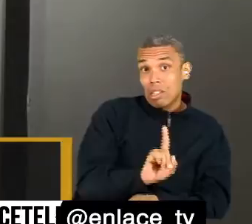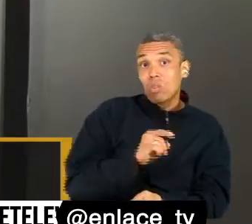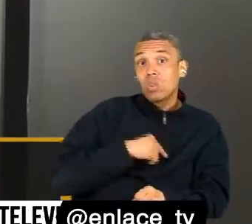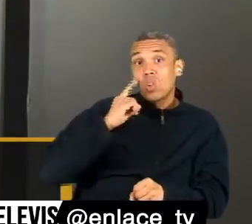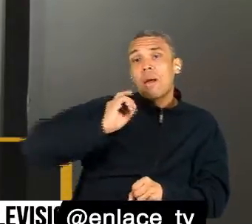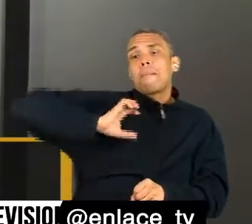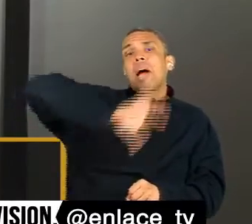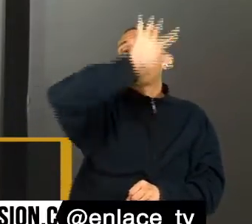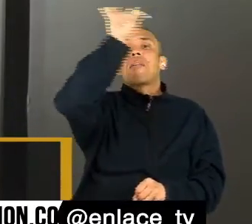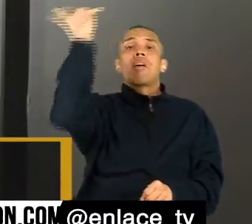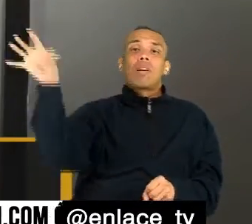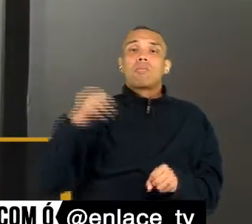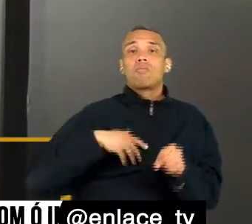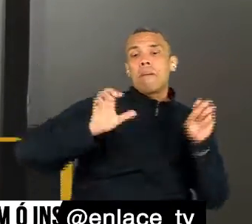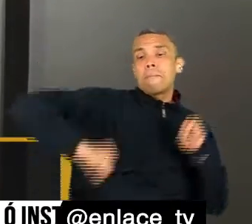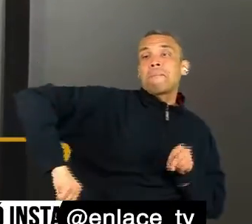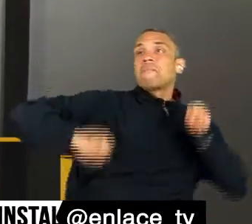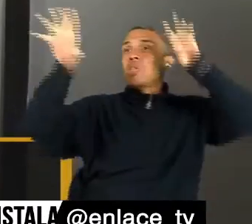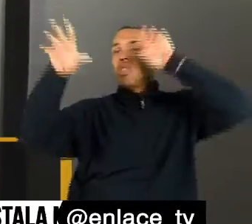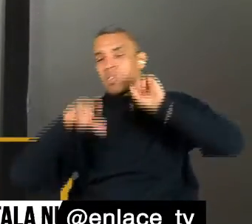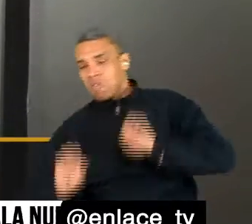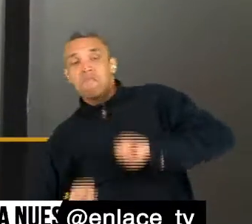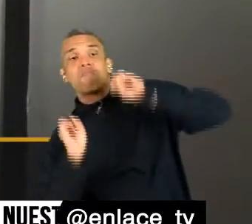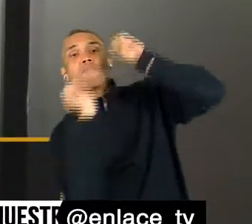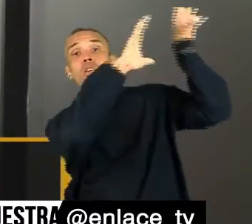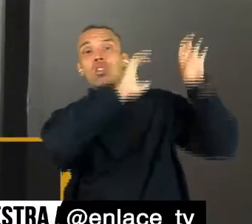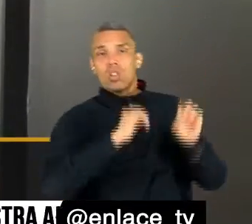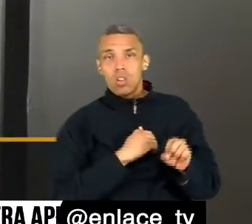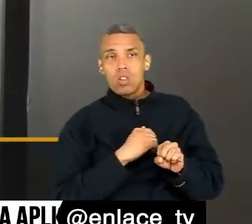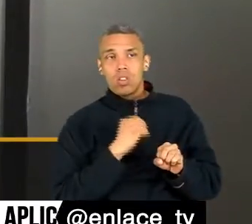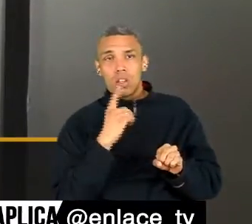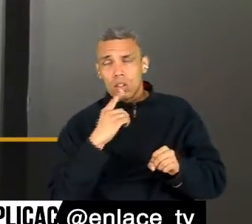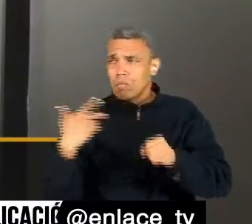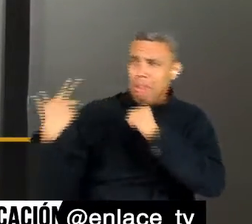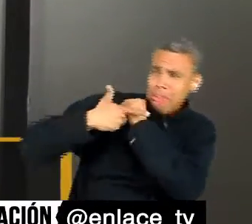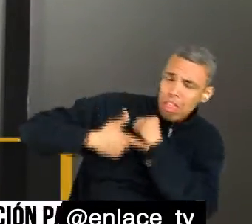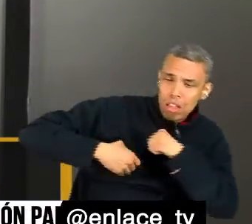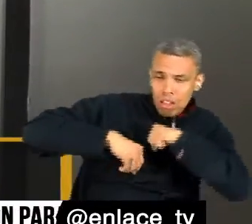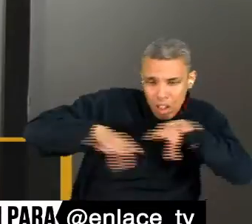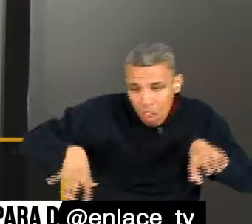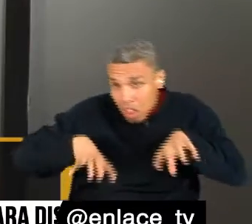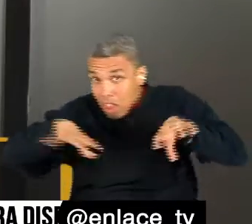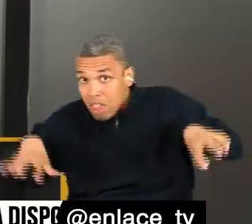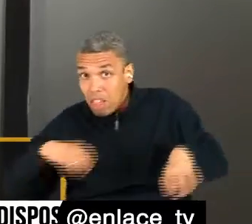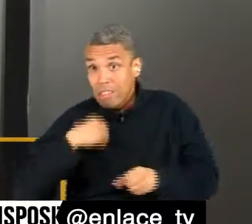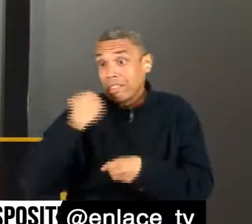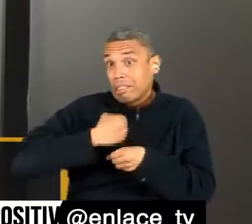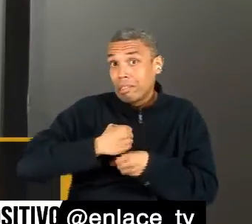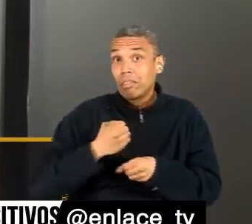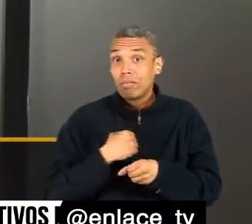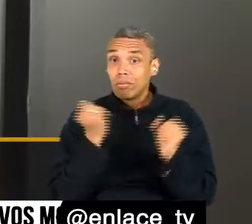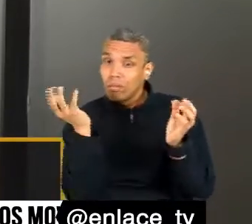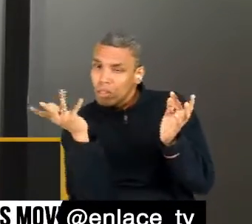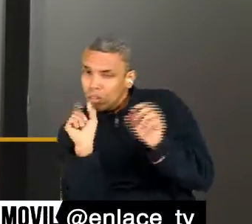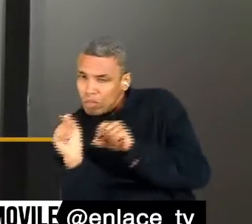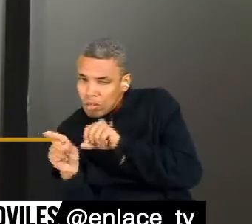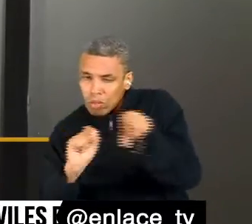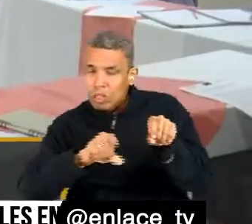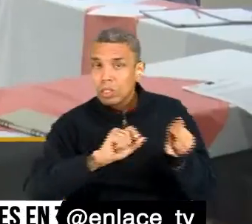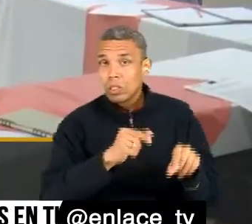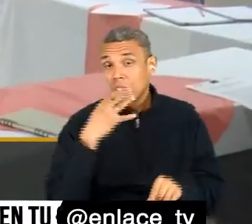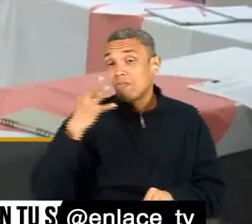sea en el interior del mismo departamento o víctimas de Santander que han salido del departamento hacia otras ciudades